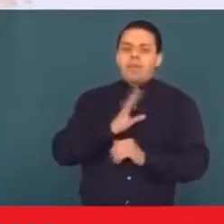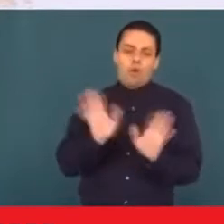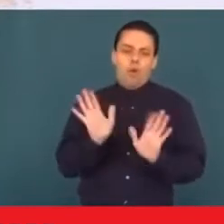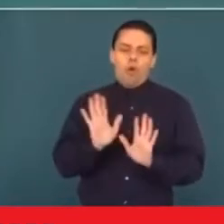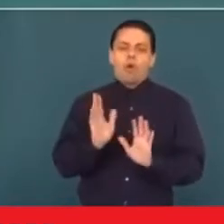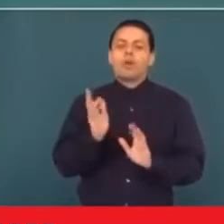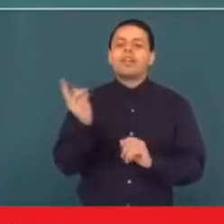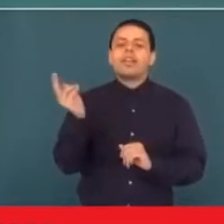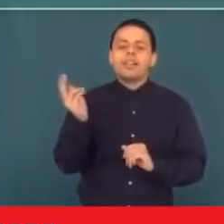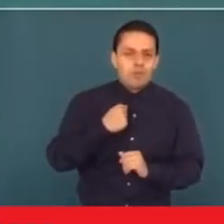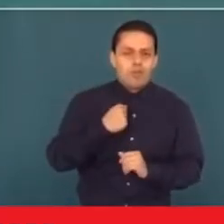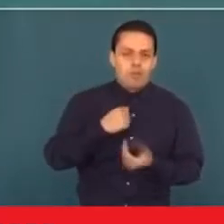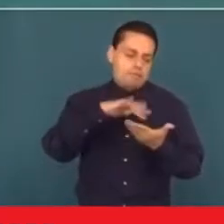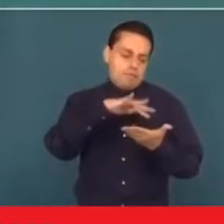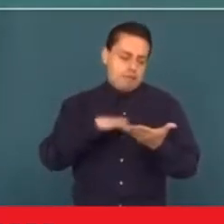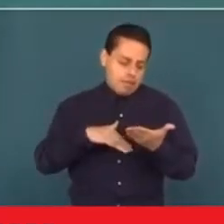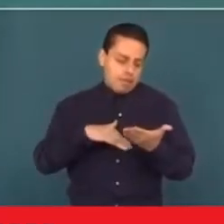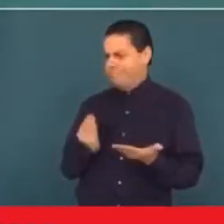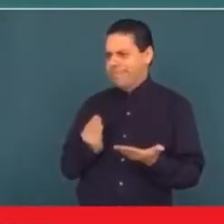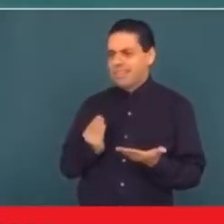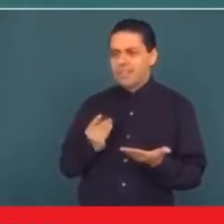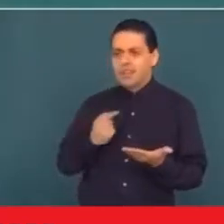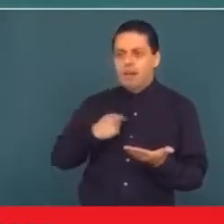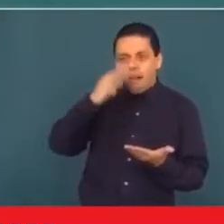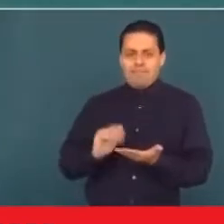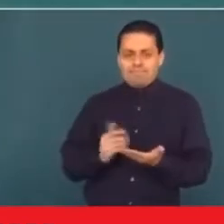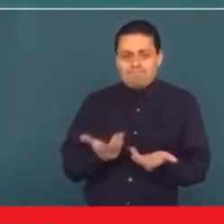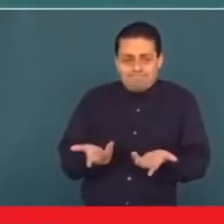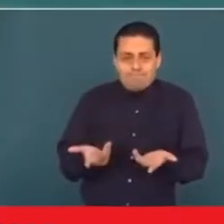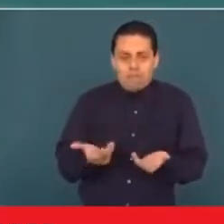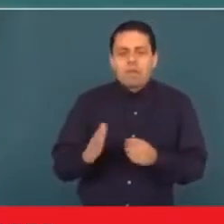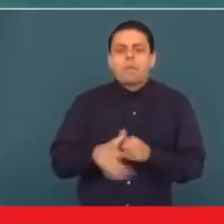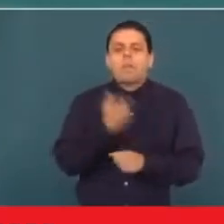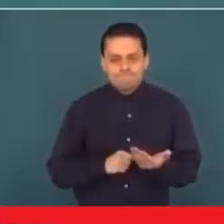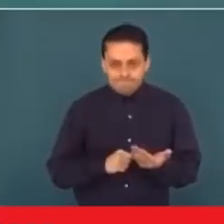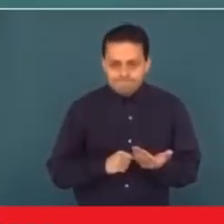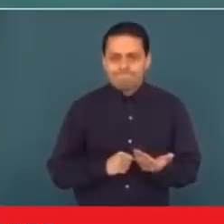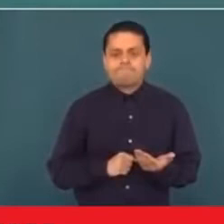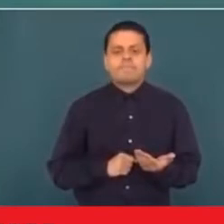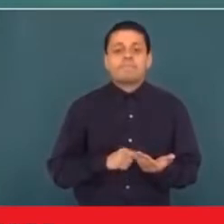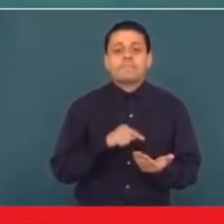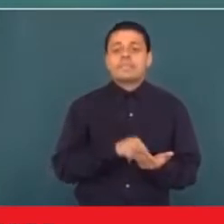pesadillas por lo que estaba yo leyendo, porque sí está